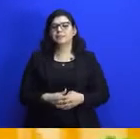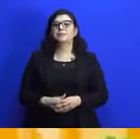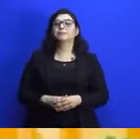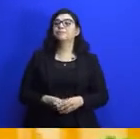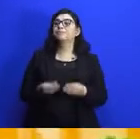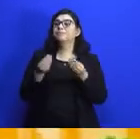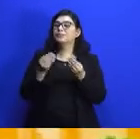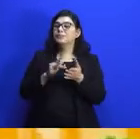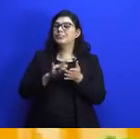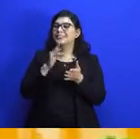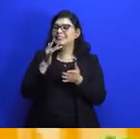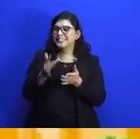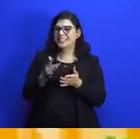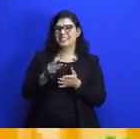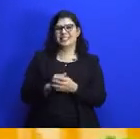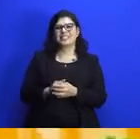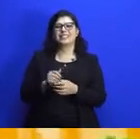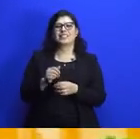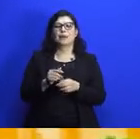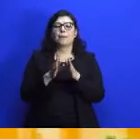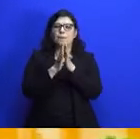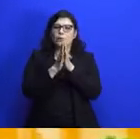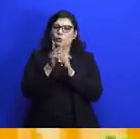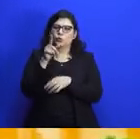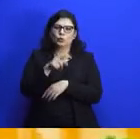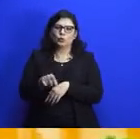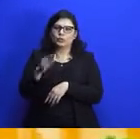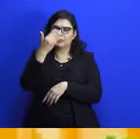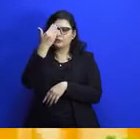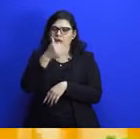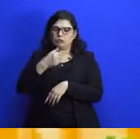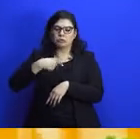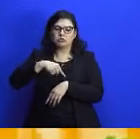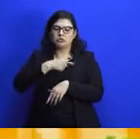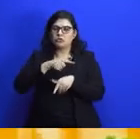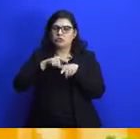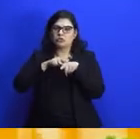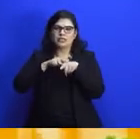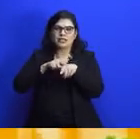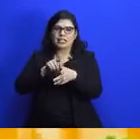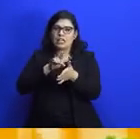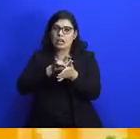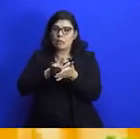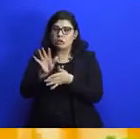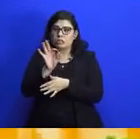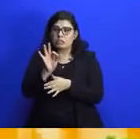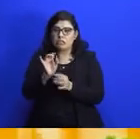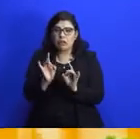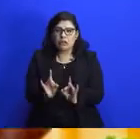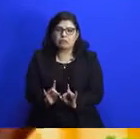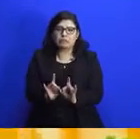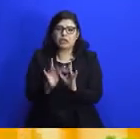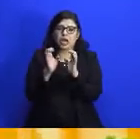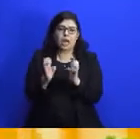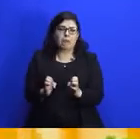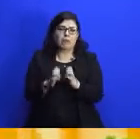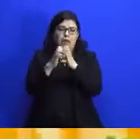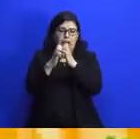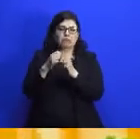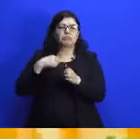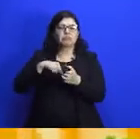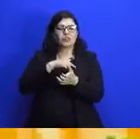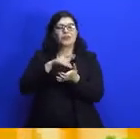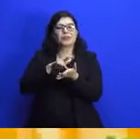Muchas gracias, Cristina. Sigan contando con nuestro apoyo ante situaciones desfavorecedoras como esta. Este es un